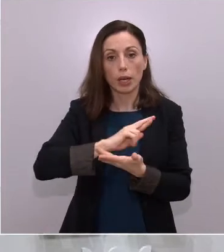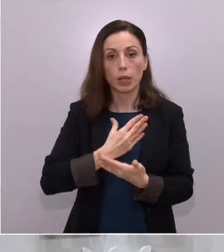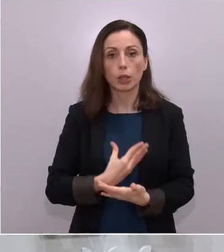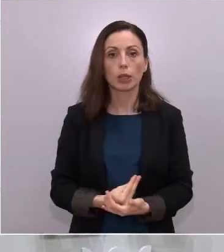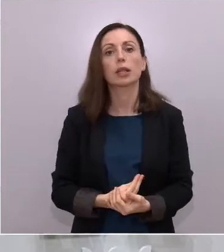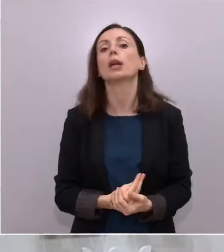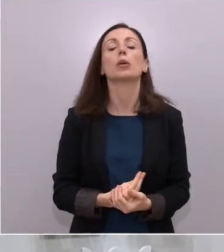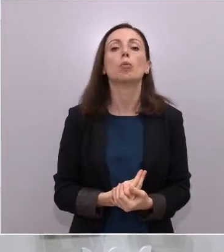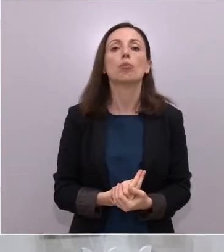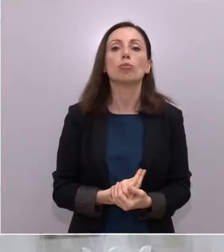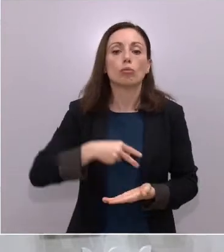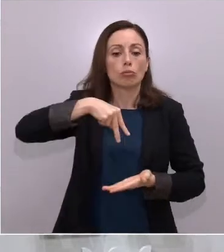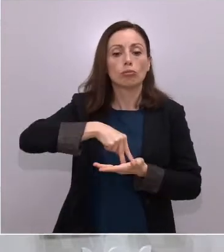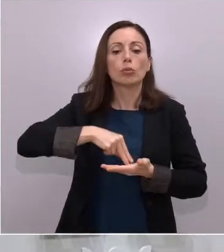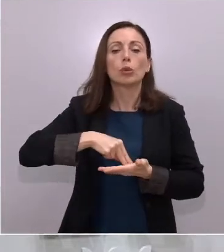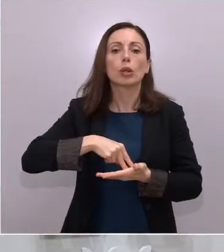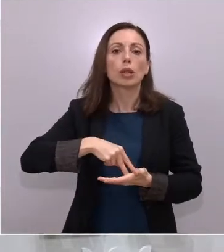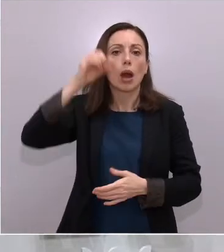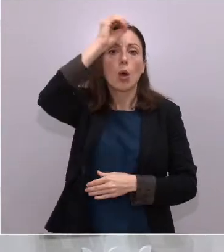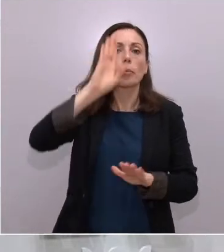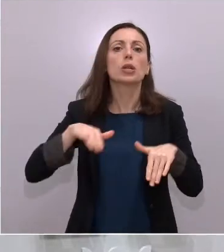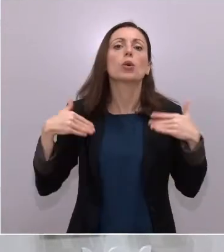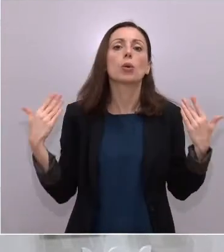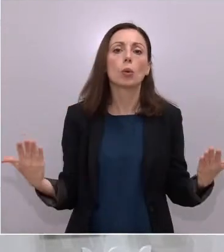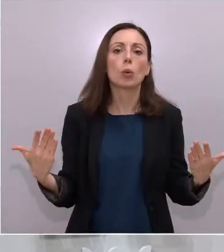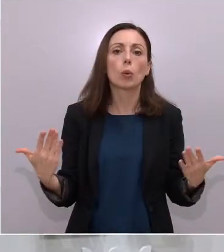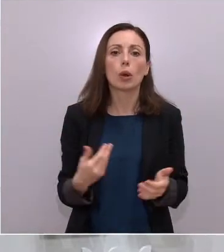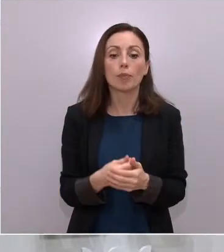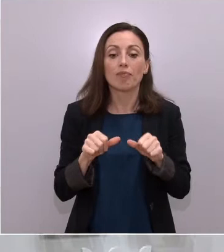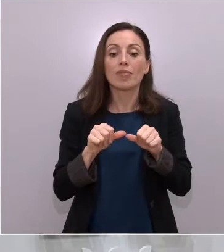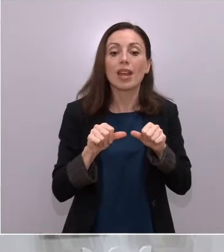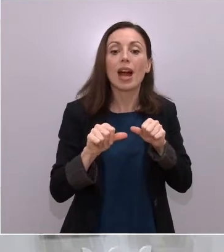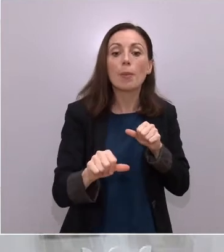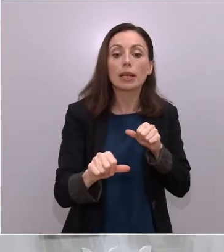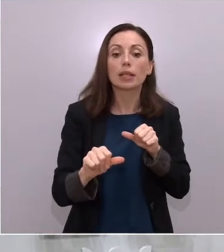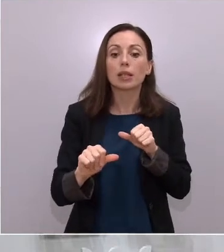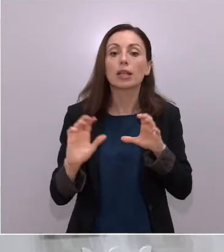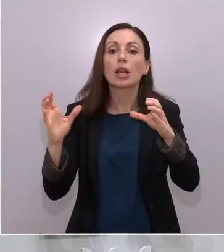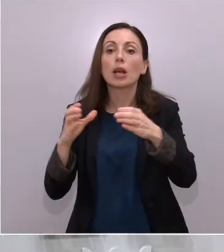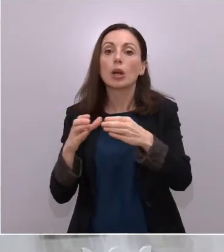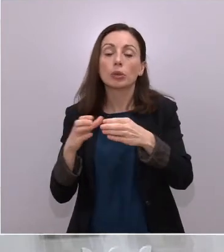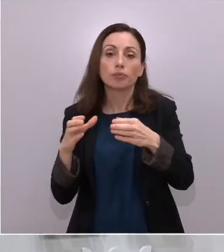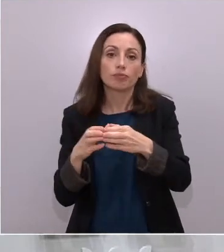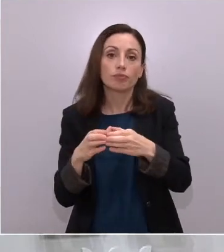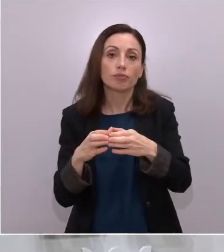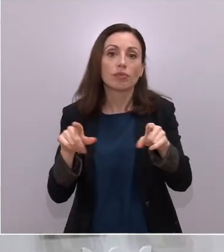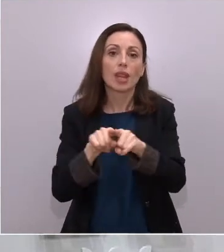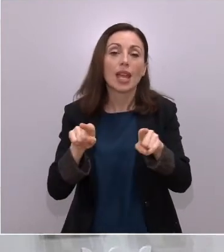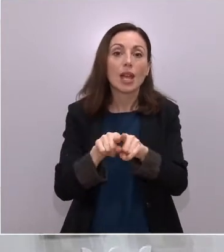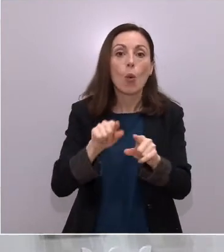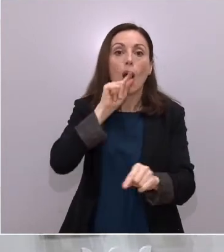de Murcia es claro en este sentido. No puede haber a partir de ahora regiones importadoras y exportadoras del